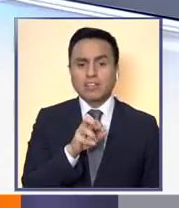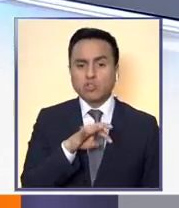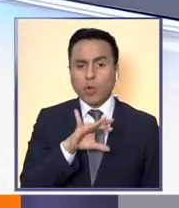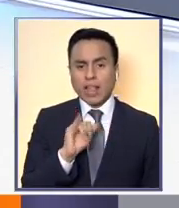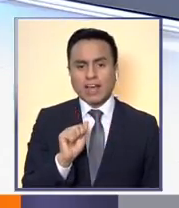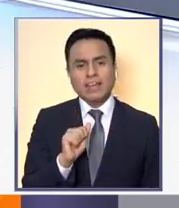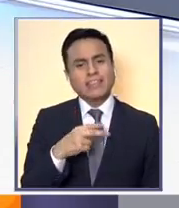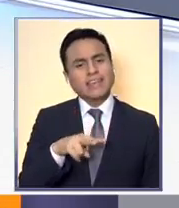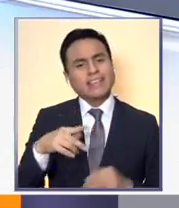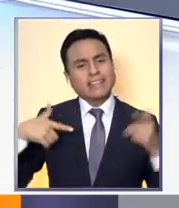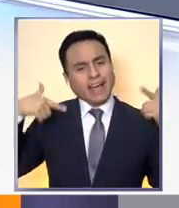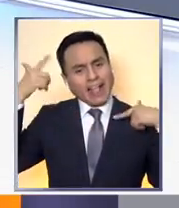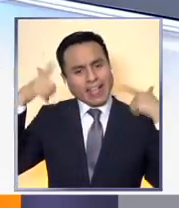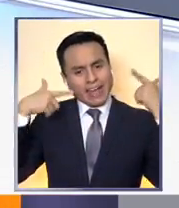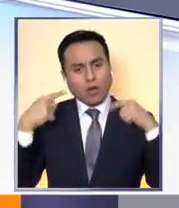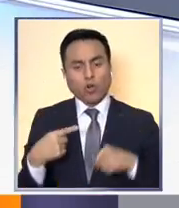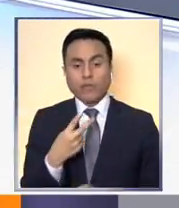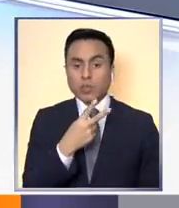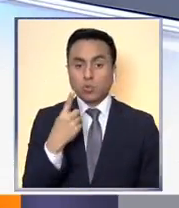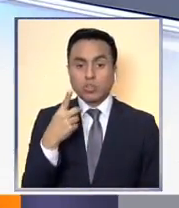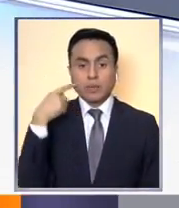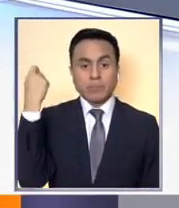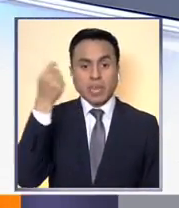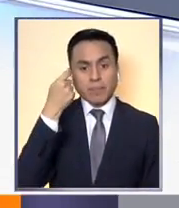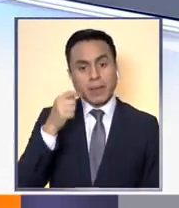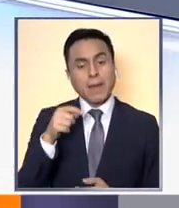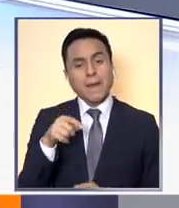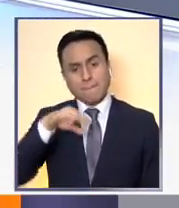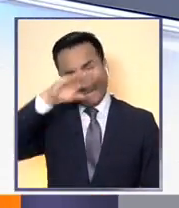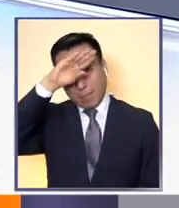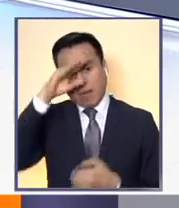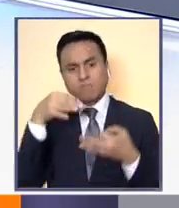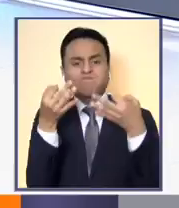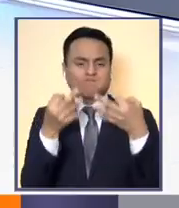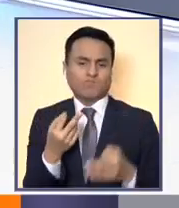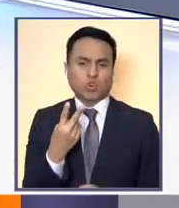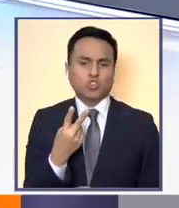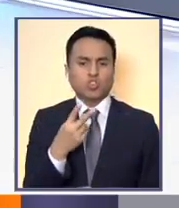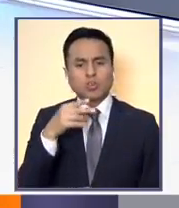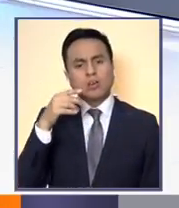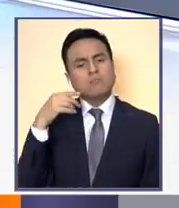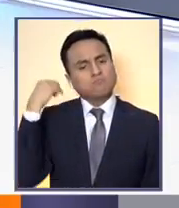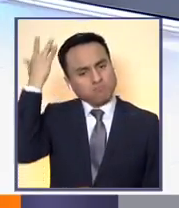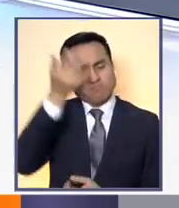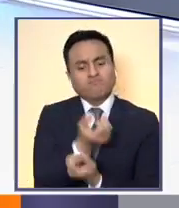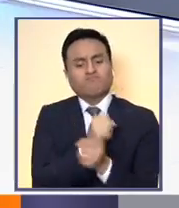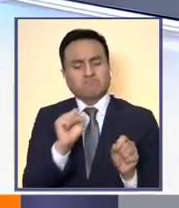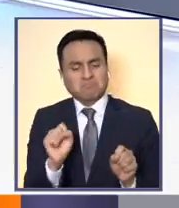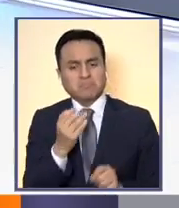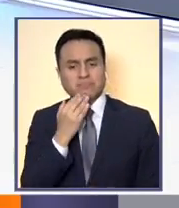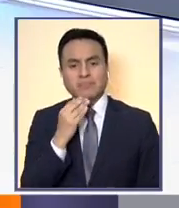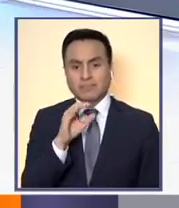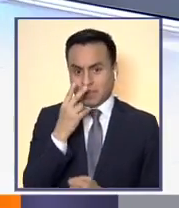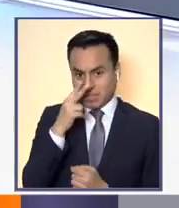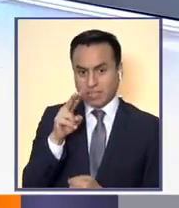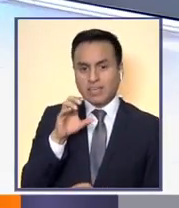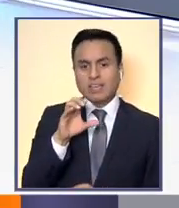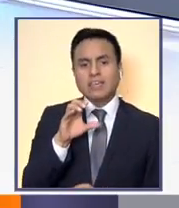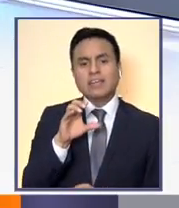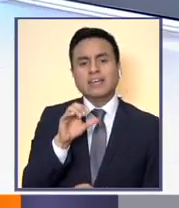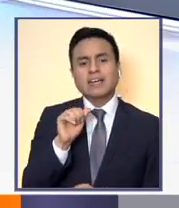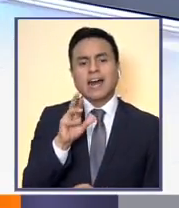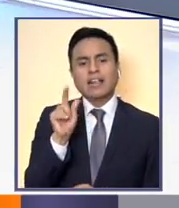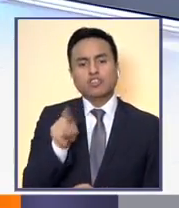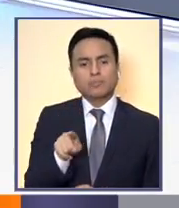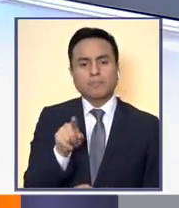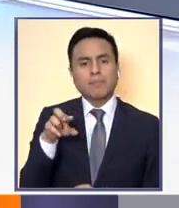entonces. Y hoy, 21 de septiembre, el Papa confirmó la salida de otros dos obispos. Ya lo hemos visto, Carlos Pellegrín de